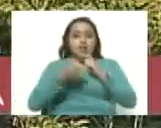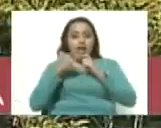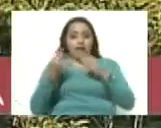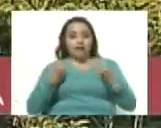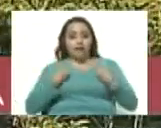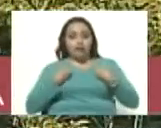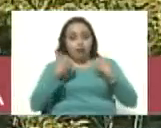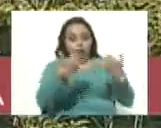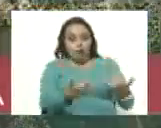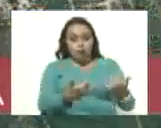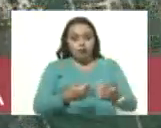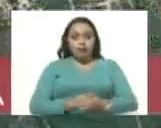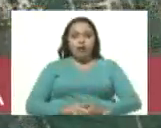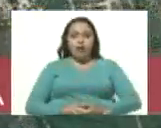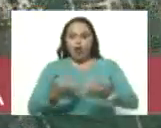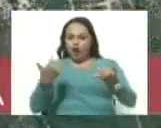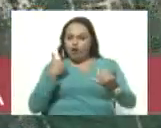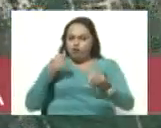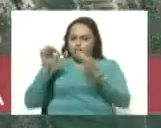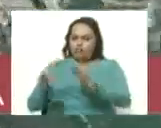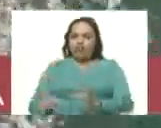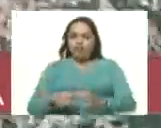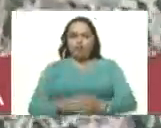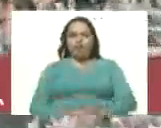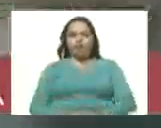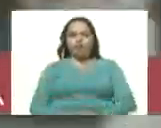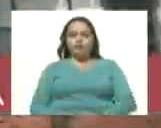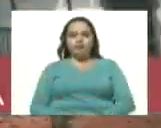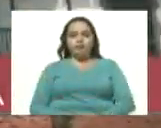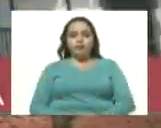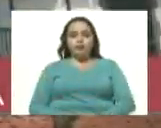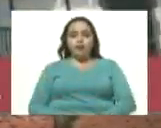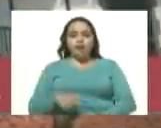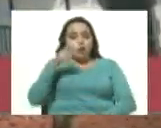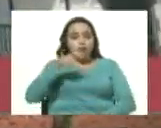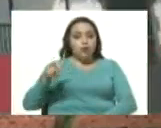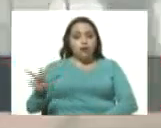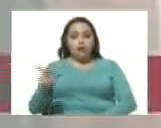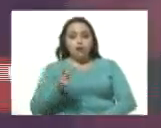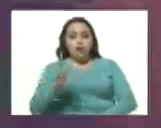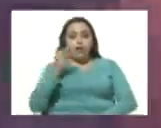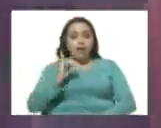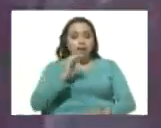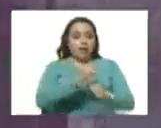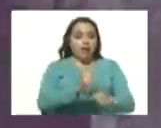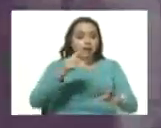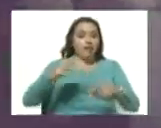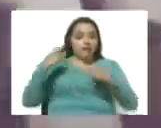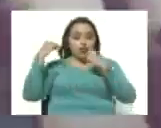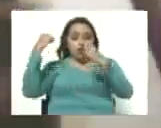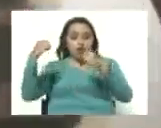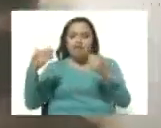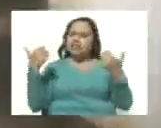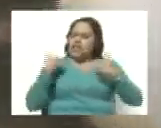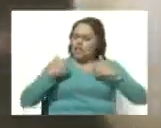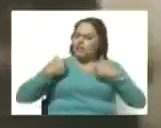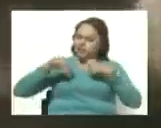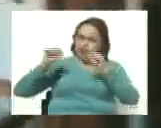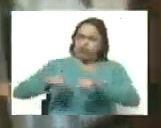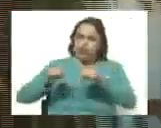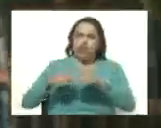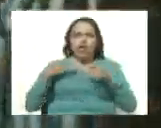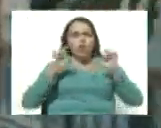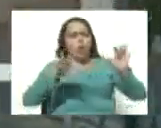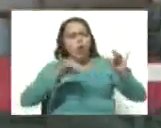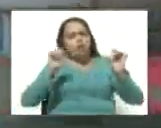por eso yo estoy completamente seguro de que al pueblo venezolano solamente le esperan victorias con sacrificios y con dolores